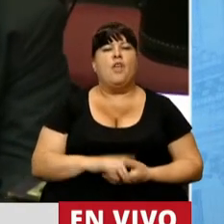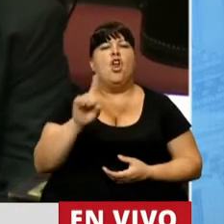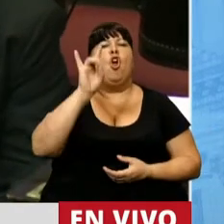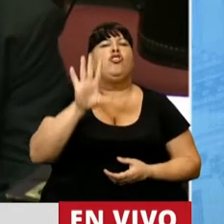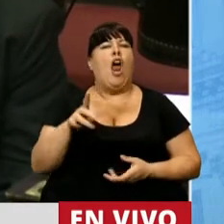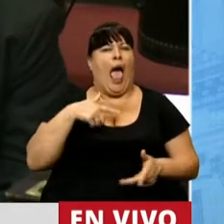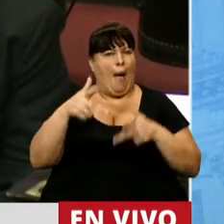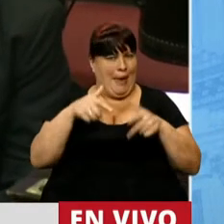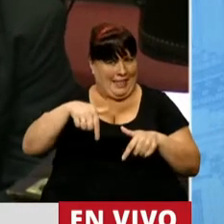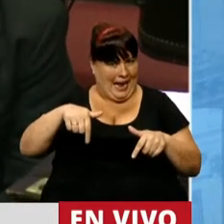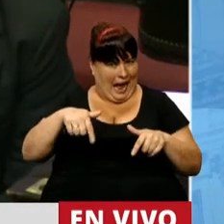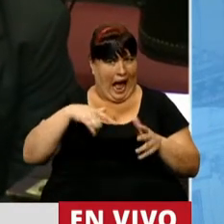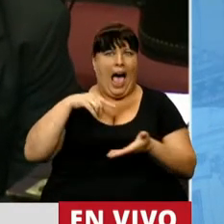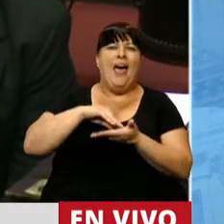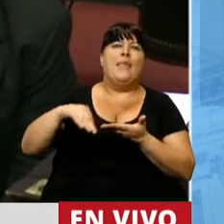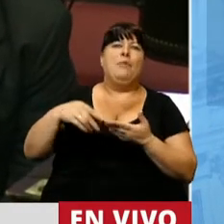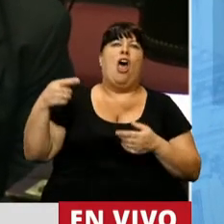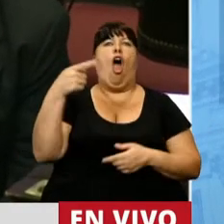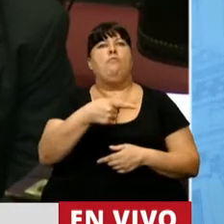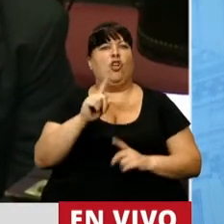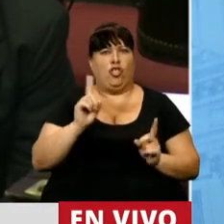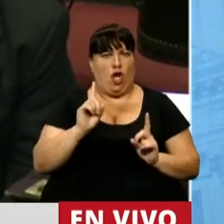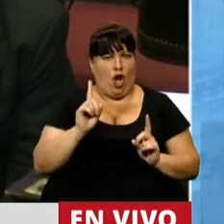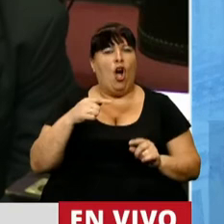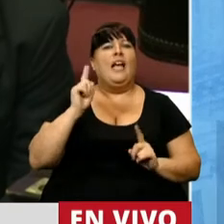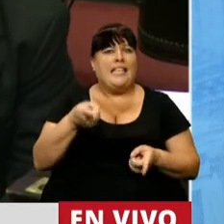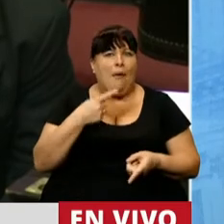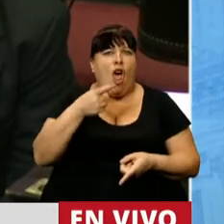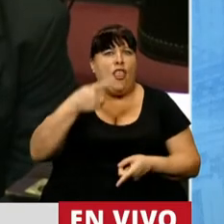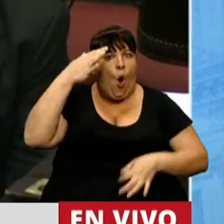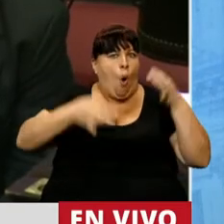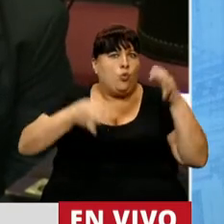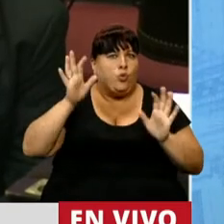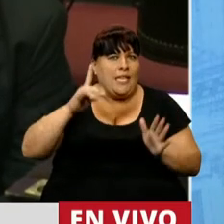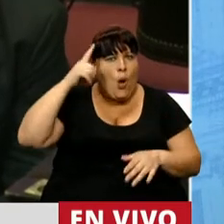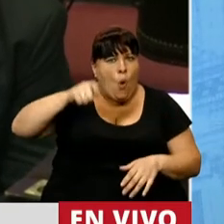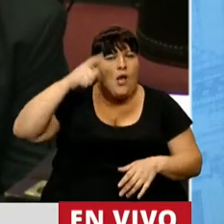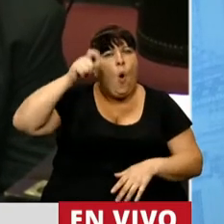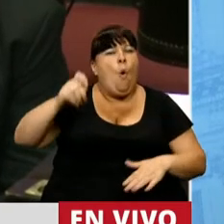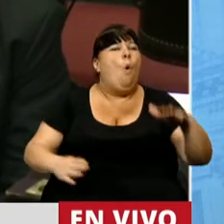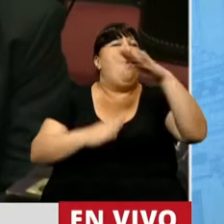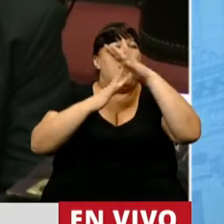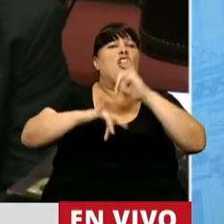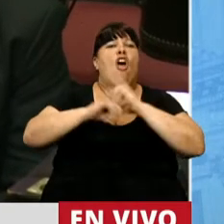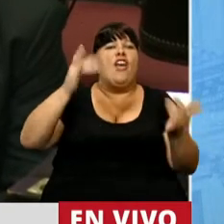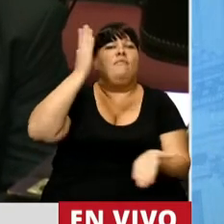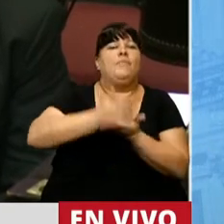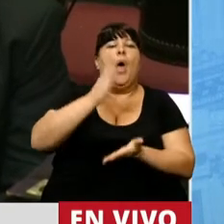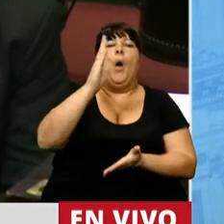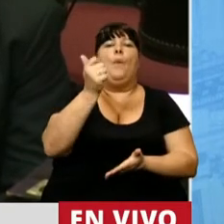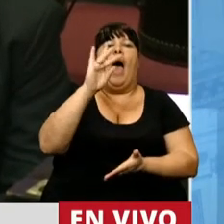solamente lo estamos diciendo aquí, diputados de la oposición, lo ha dicho la justicia, lo ha dicho la Corte Suprema en el fallo